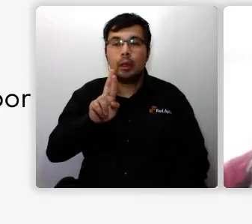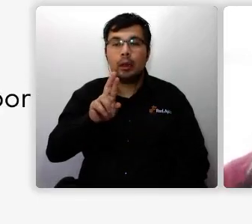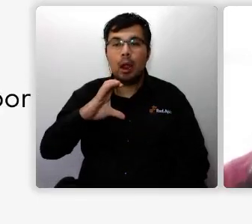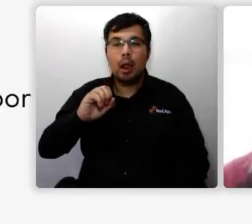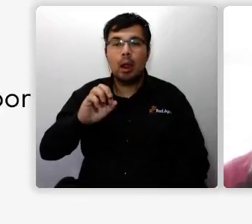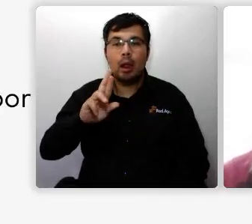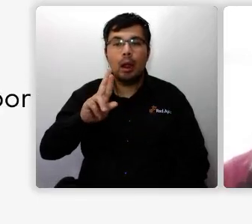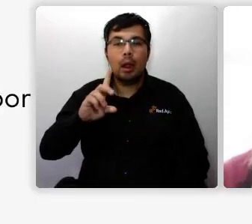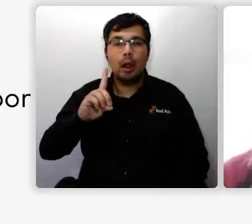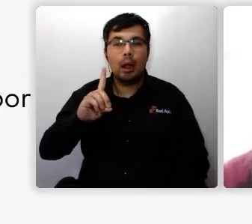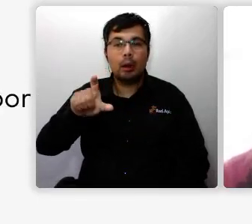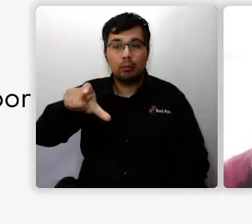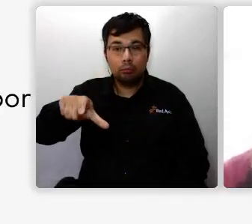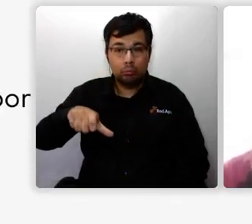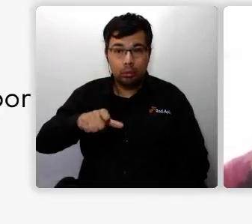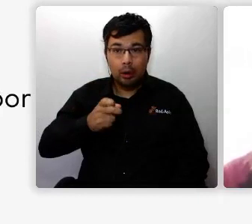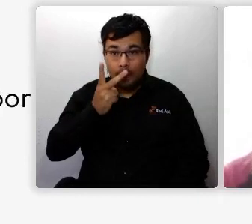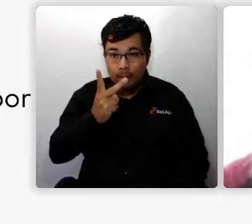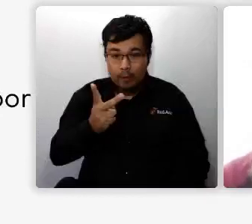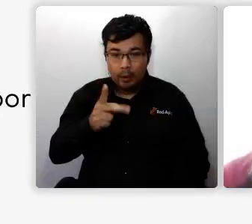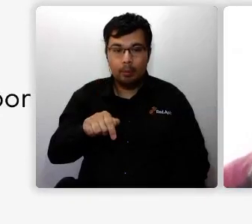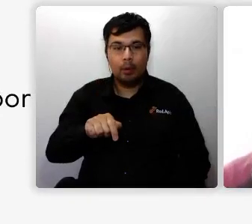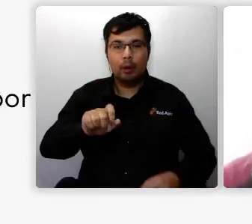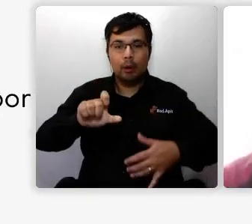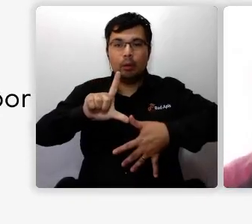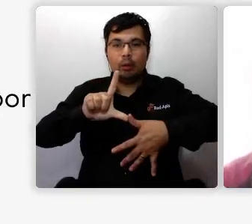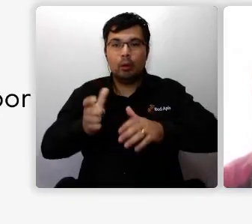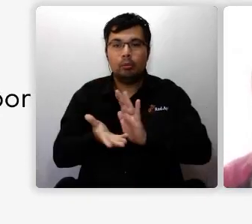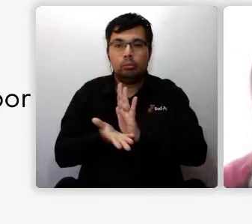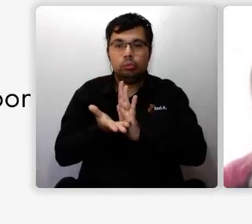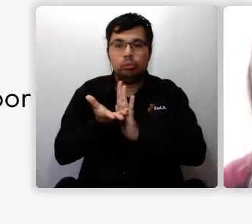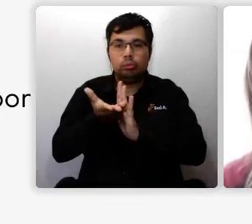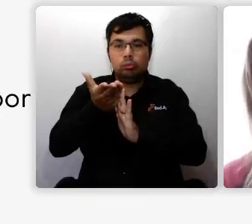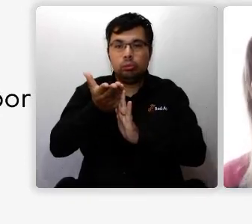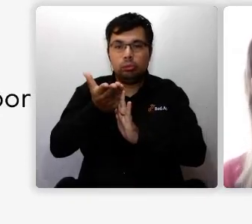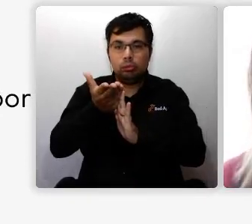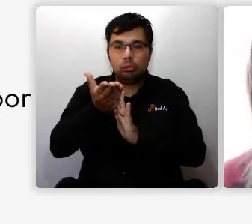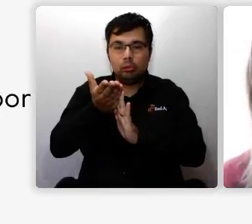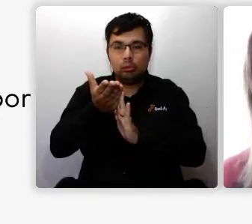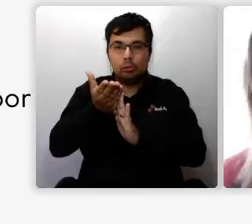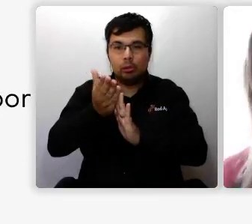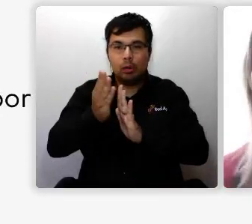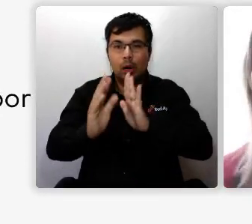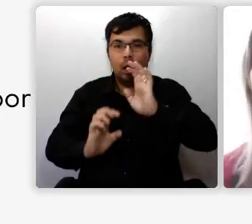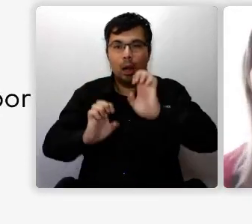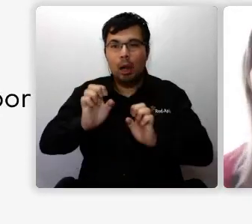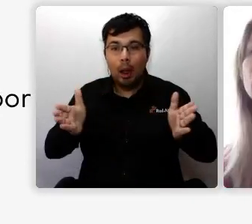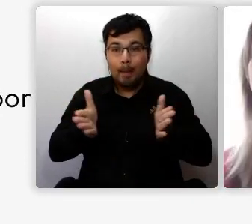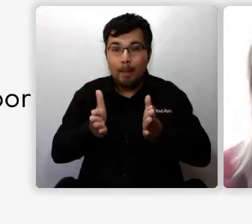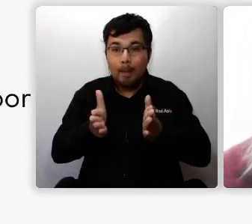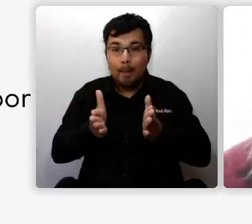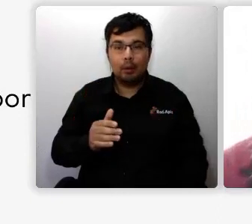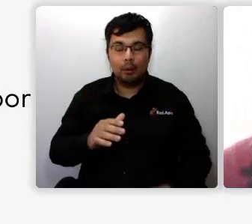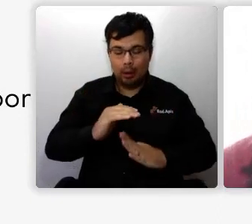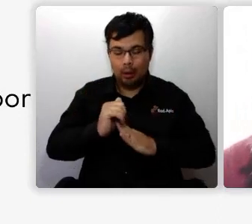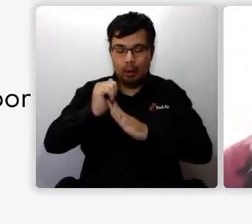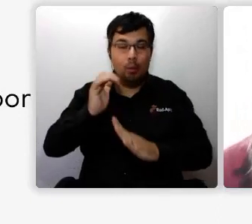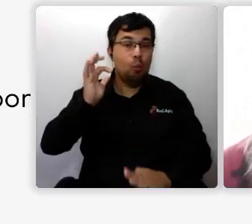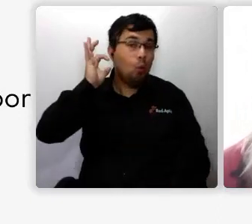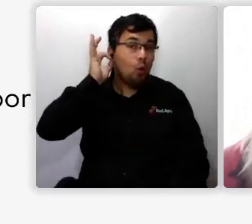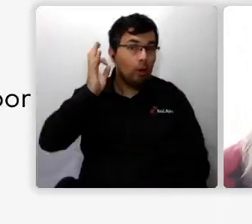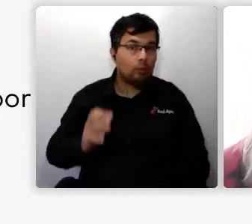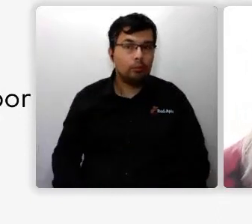han aumentado en Latinoamérica en el tiempo, han ido aumentando las pymes que son lideradas por mujeres, ha aumentado todas las pymes, obviamente, pero las lideradas por mujeres